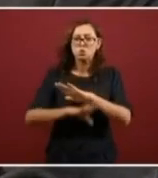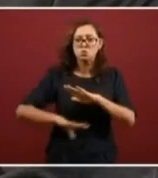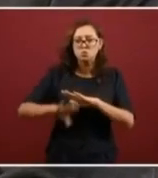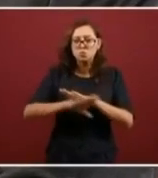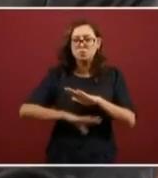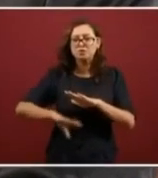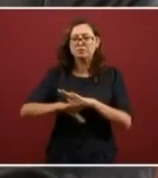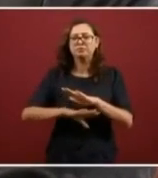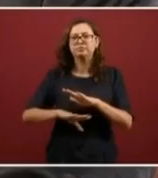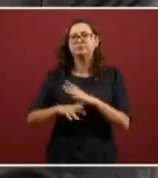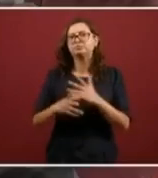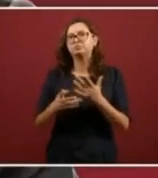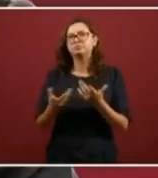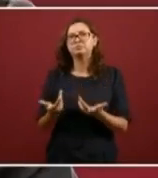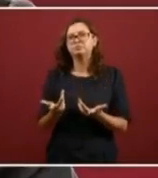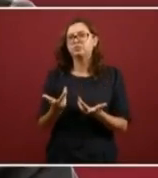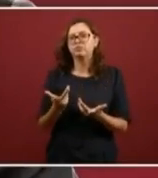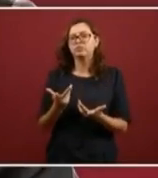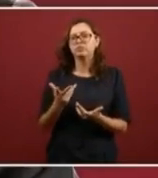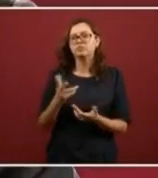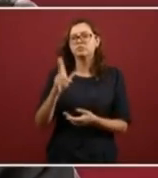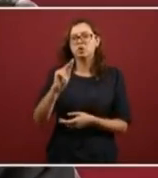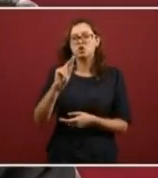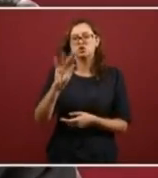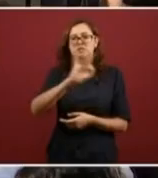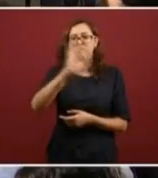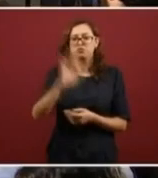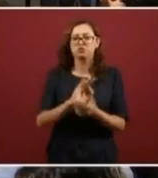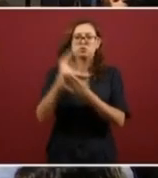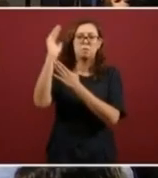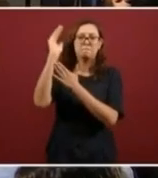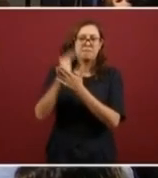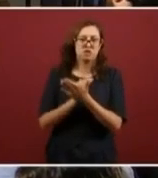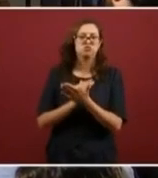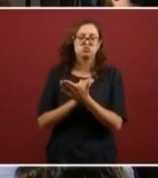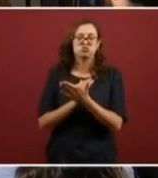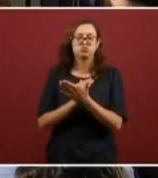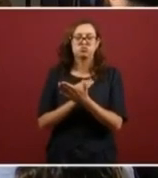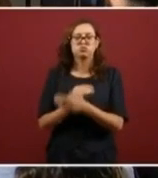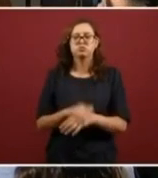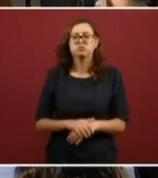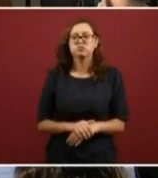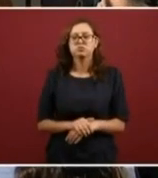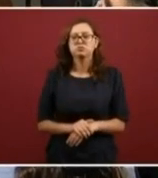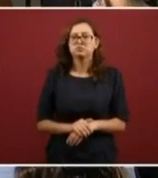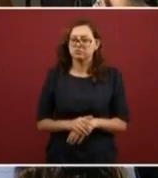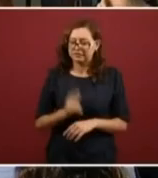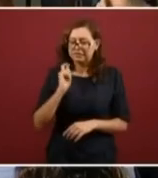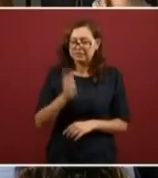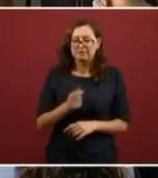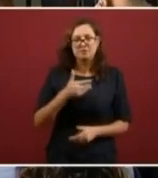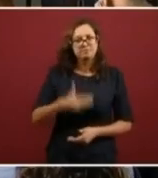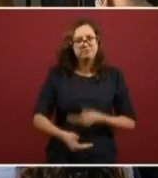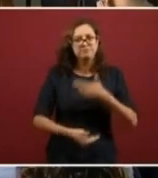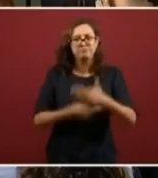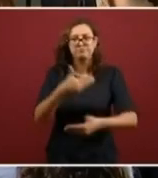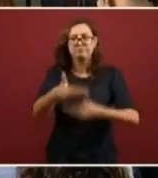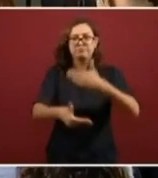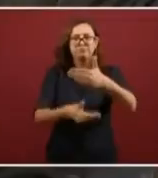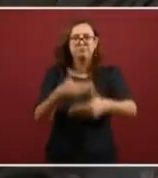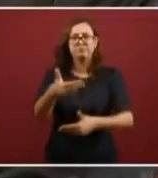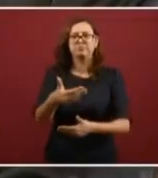las importaciones en básico, hasta en un 80%. O sea, decir que avancemos para que